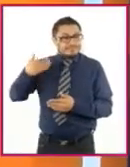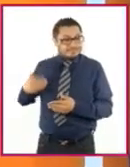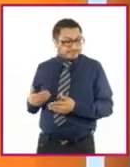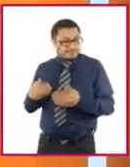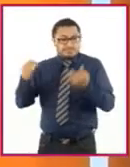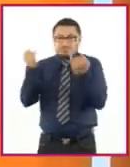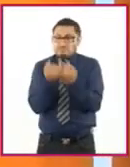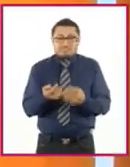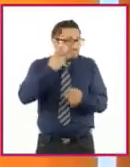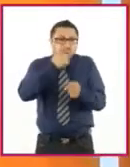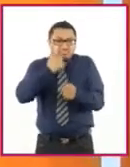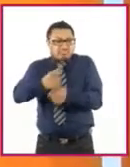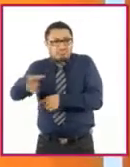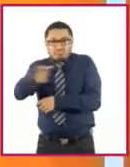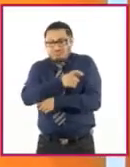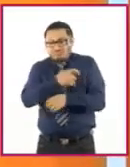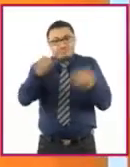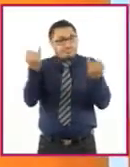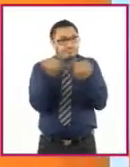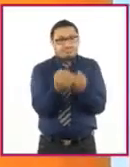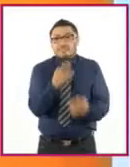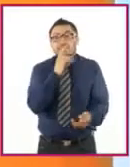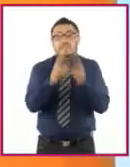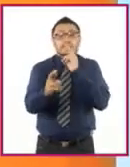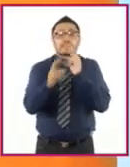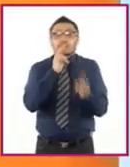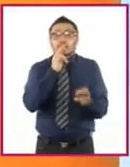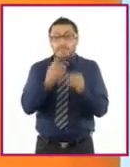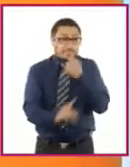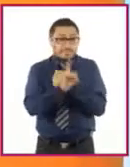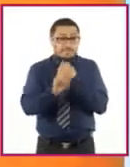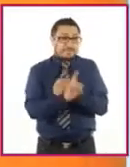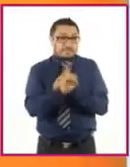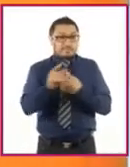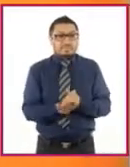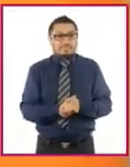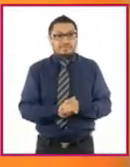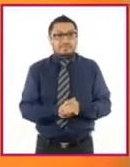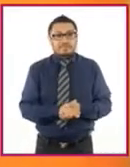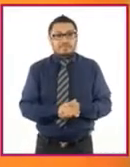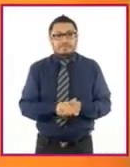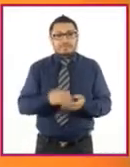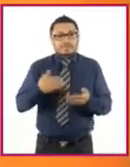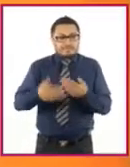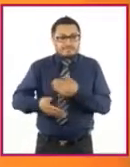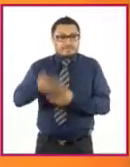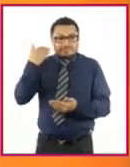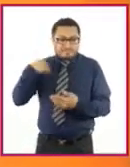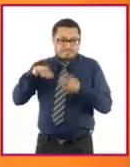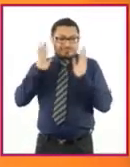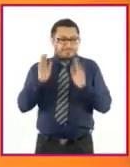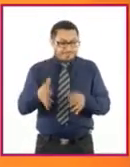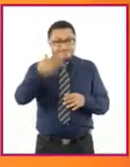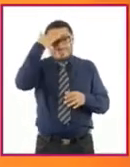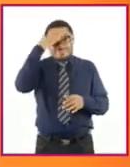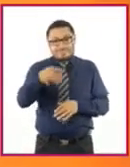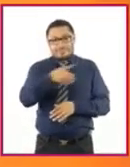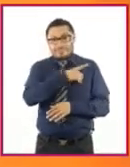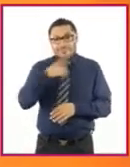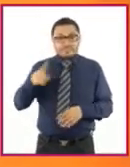despejar la incógnita y resolver el problema. Como hemos visto, debemos